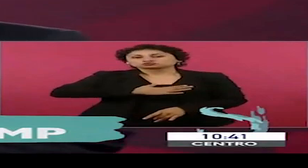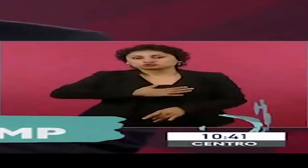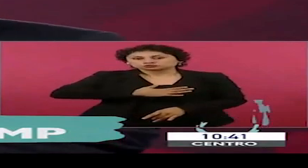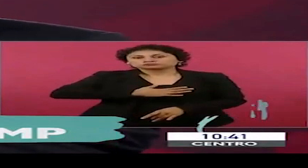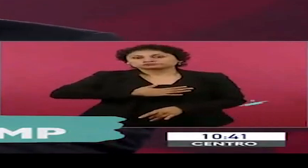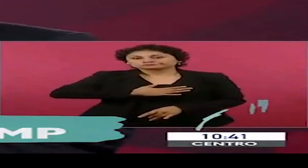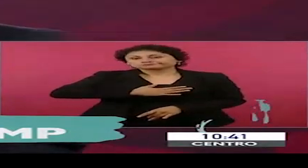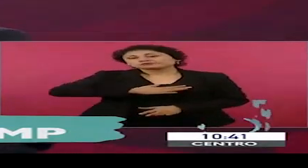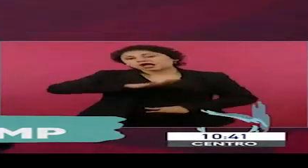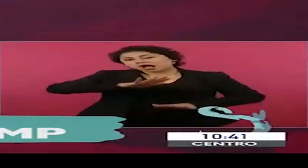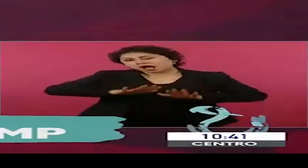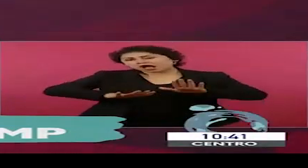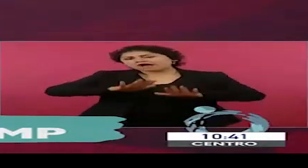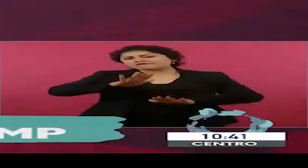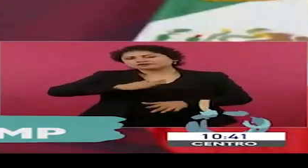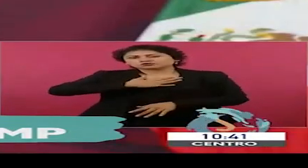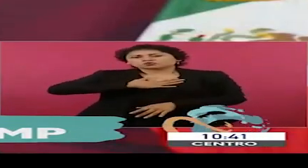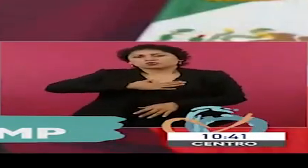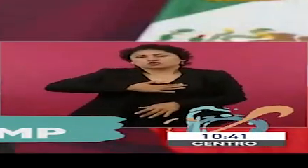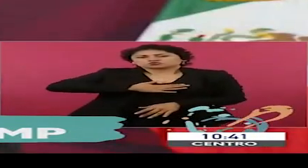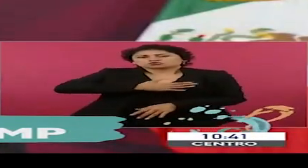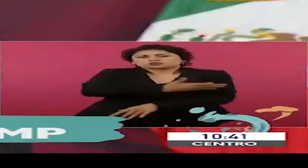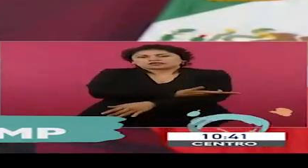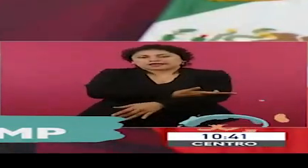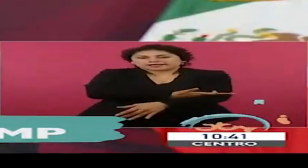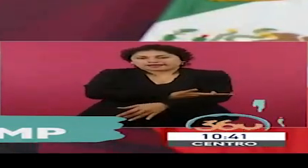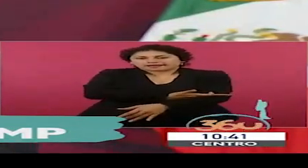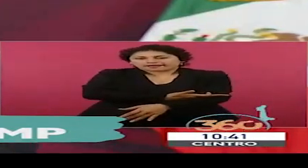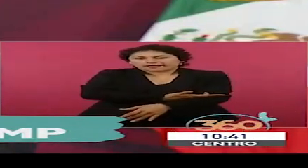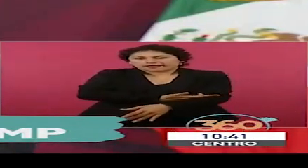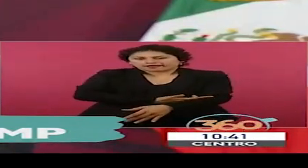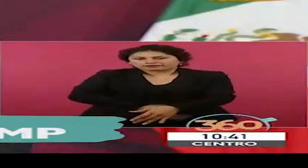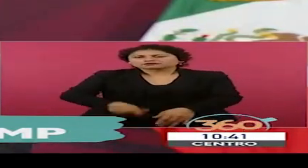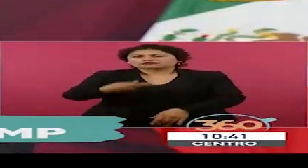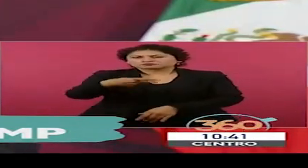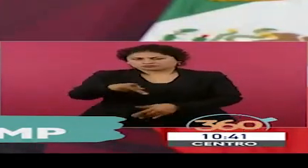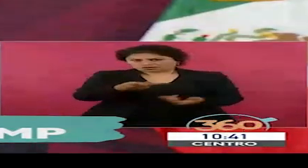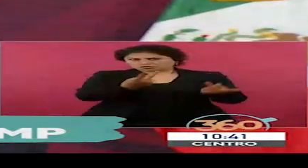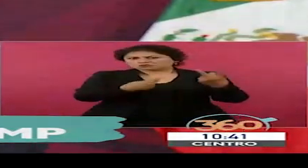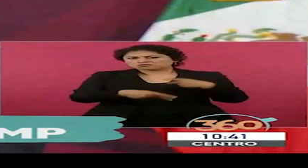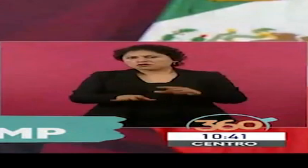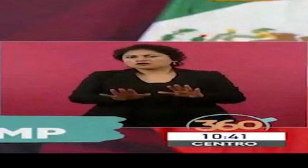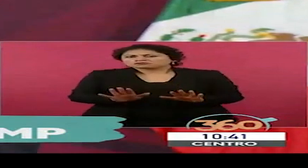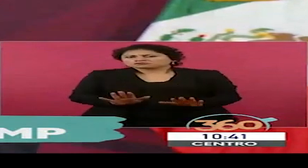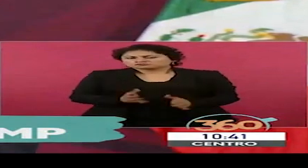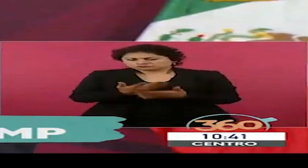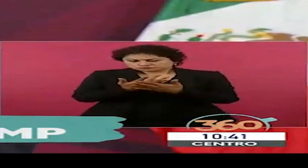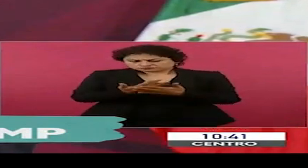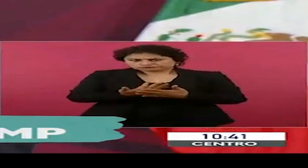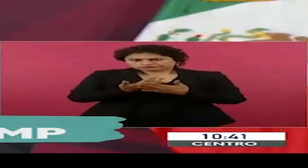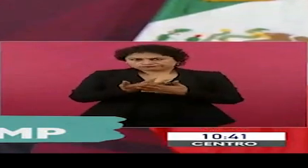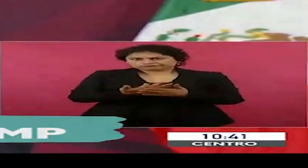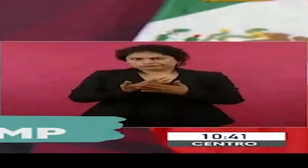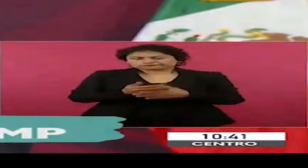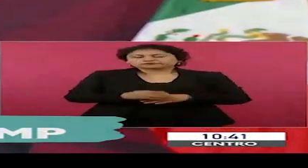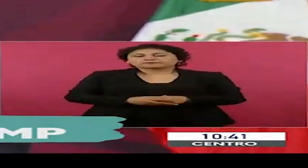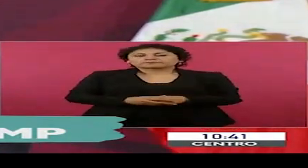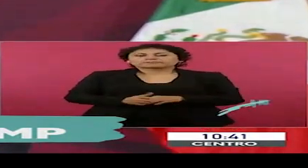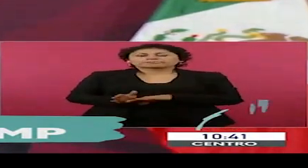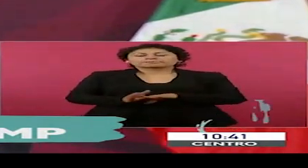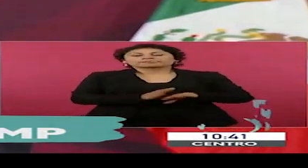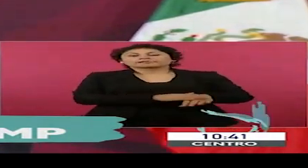a veces Tarda pero llega vamos a esperar y sobre